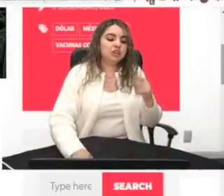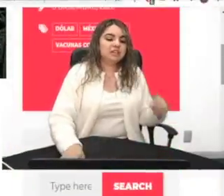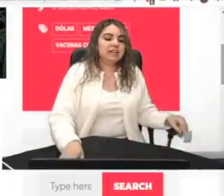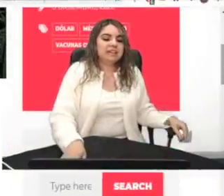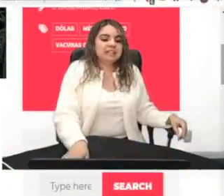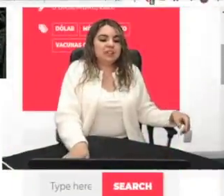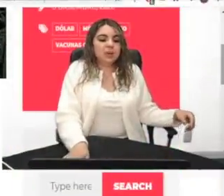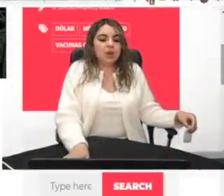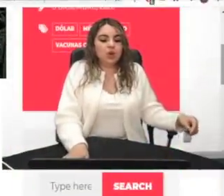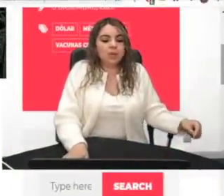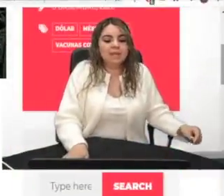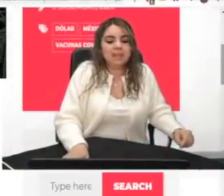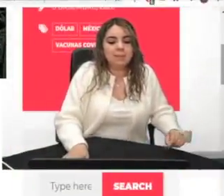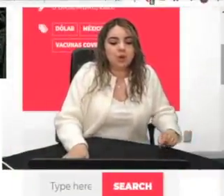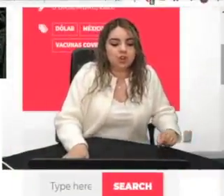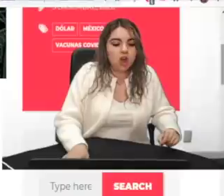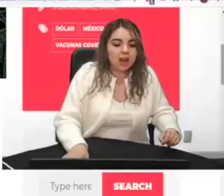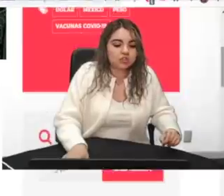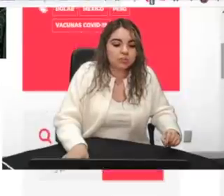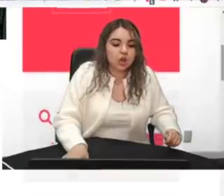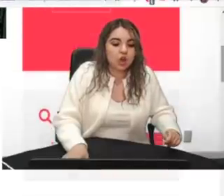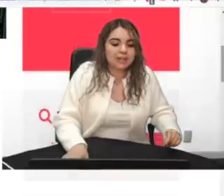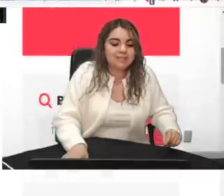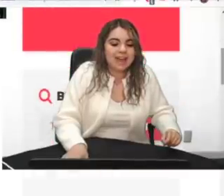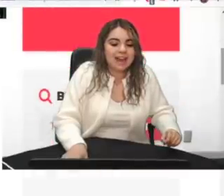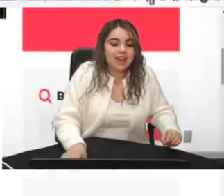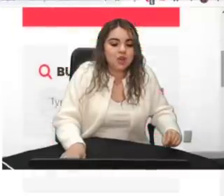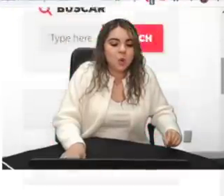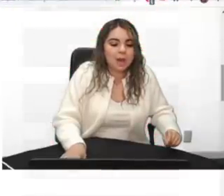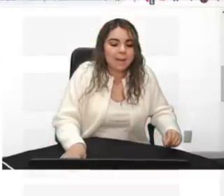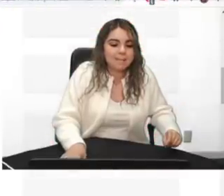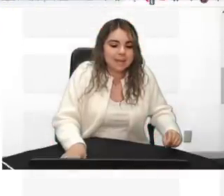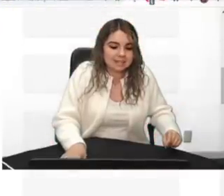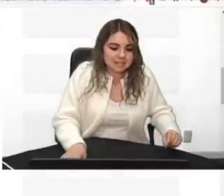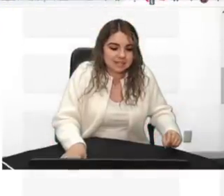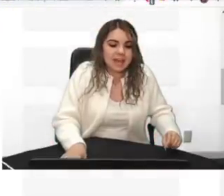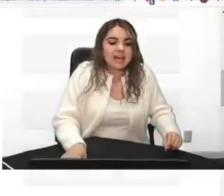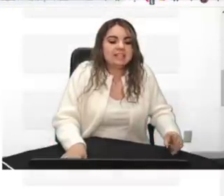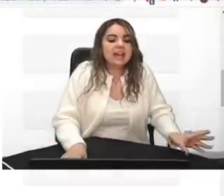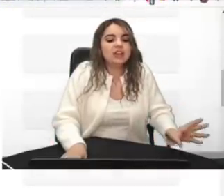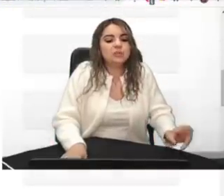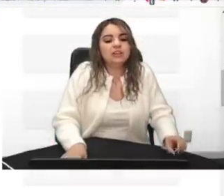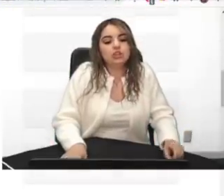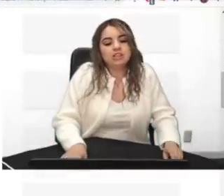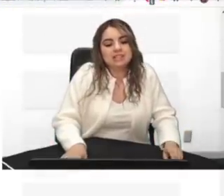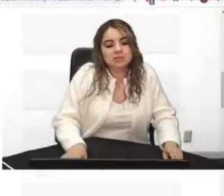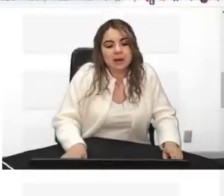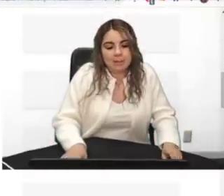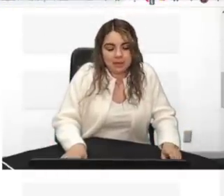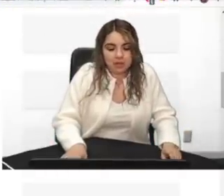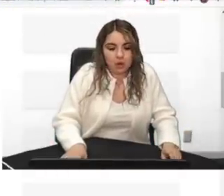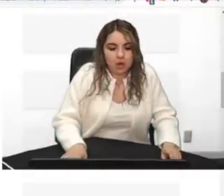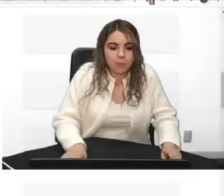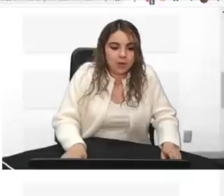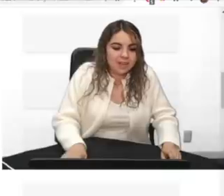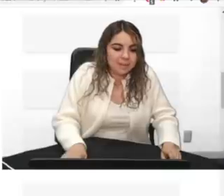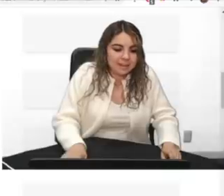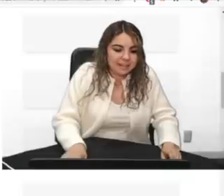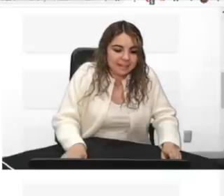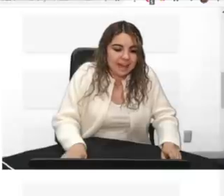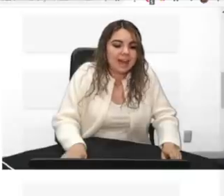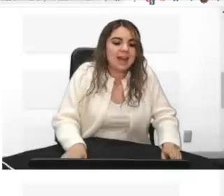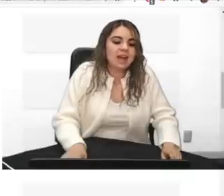Pesos se cotiza en 19,90 por dólar, su mejor nivel en 9 meses. Siguen las buenas noticias para México. La